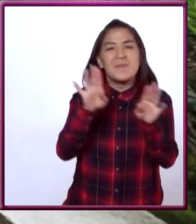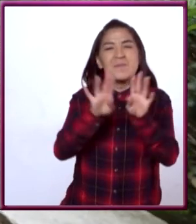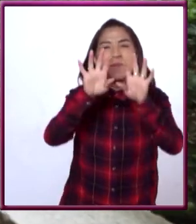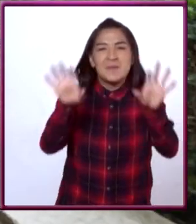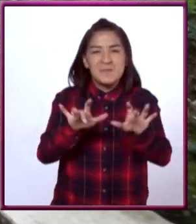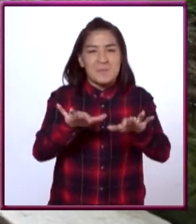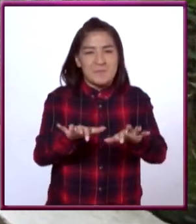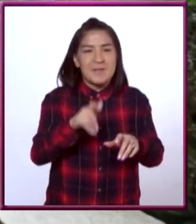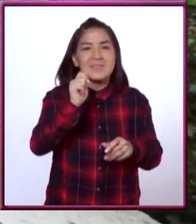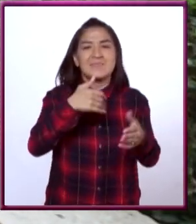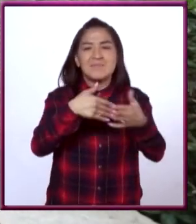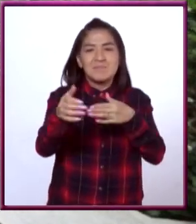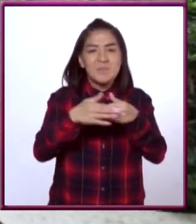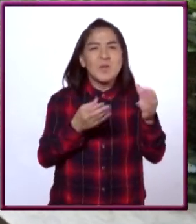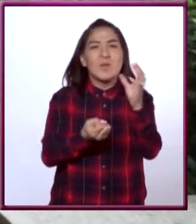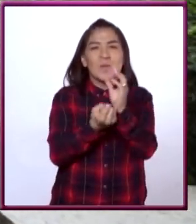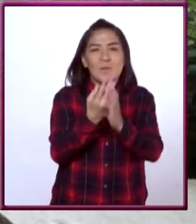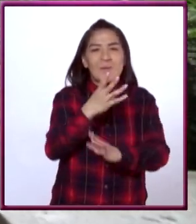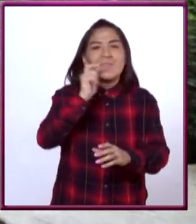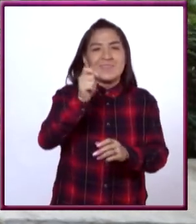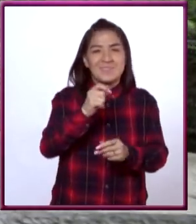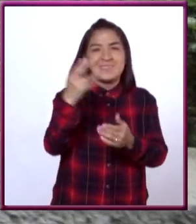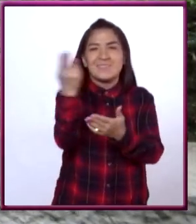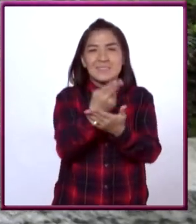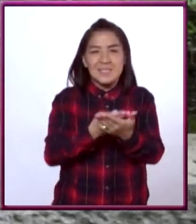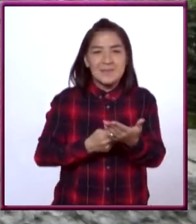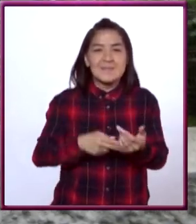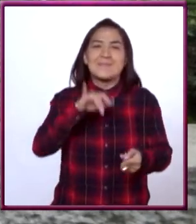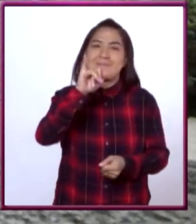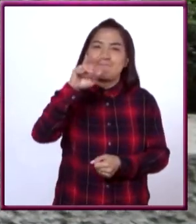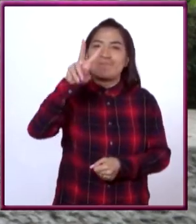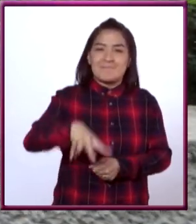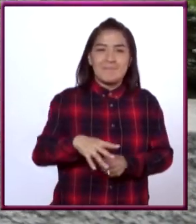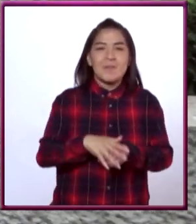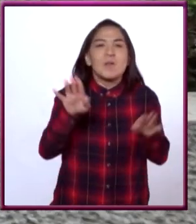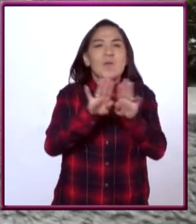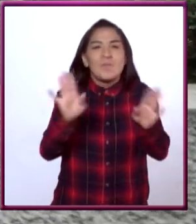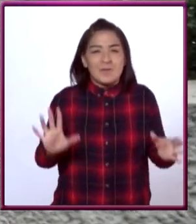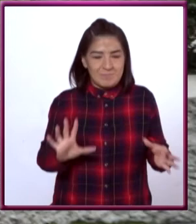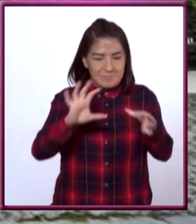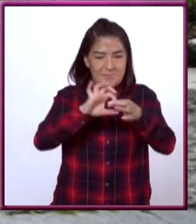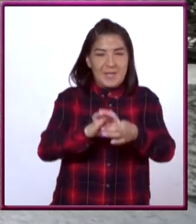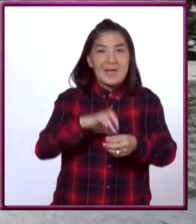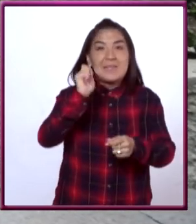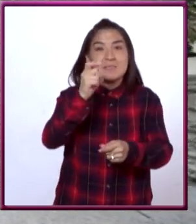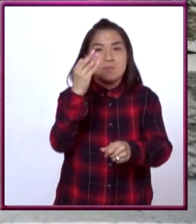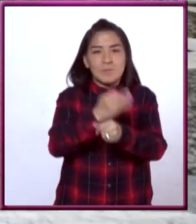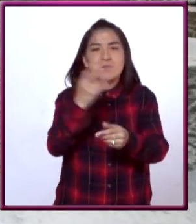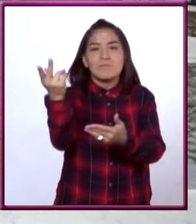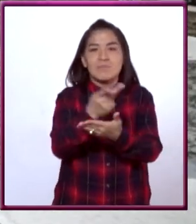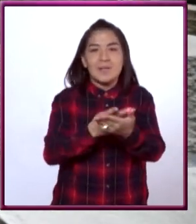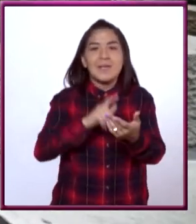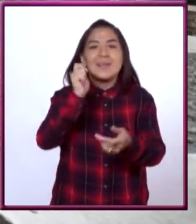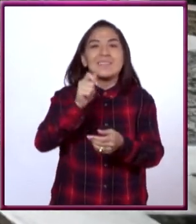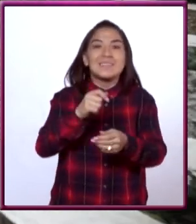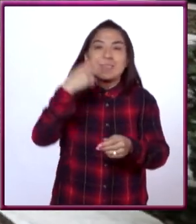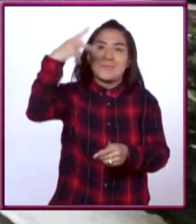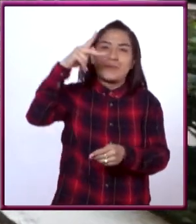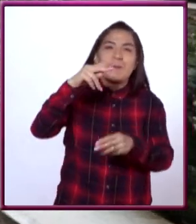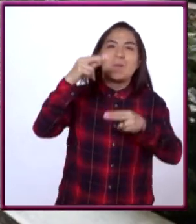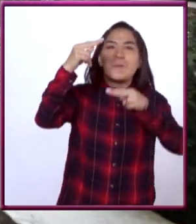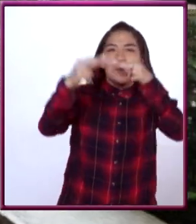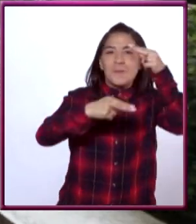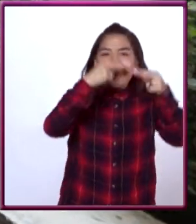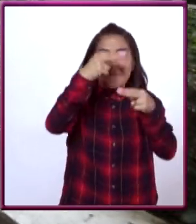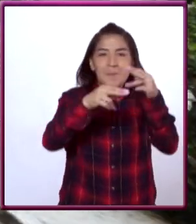las computadoras se han ido sofisticando, también el diseño. Pues sí, van de la mano. Ahora los programas CAD están en la nube.